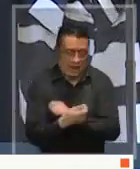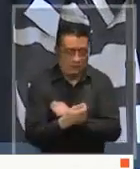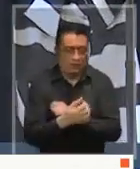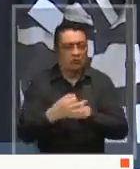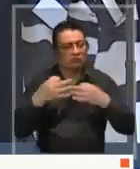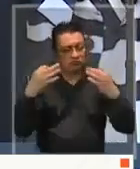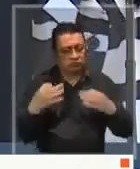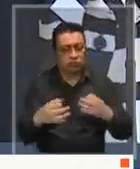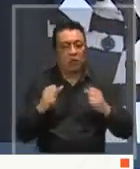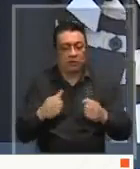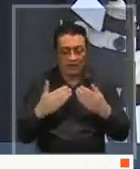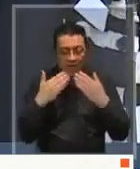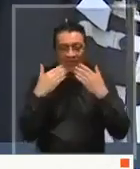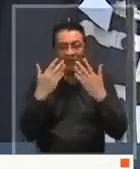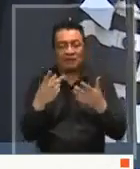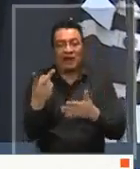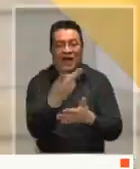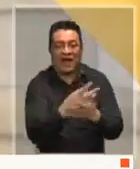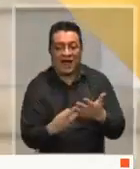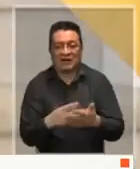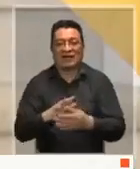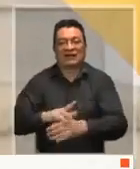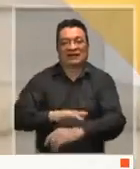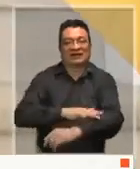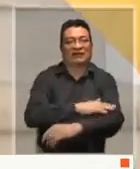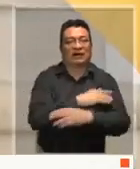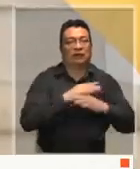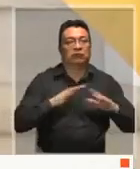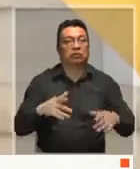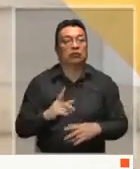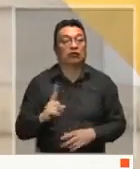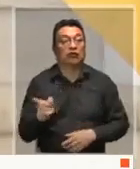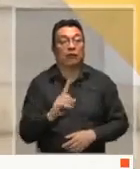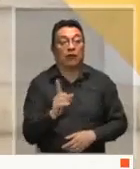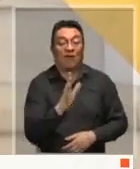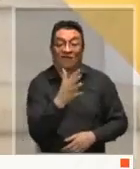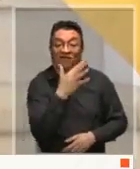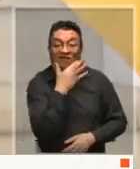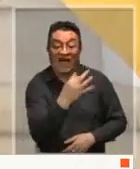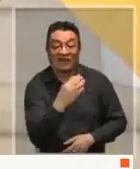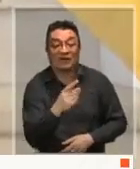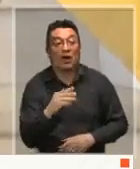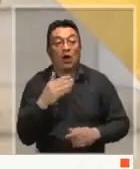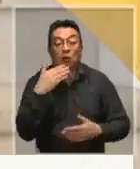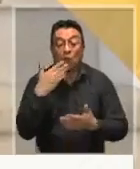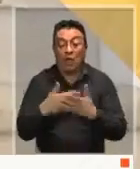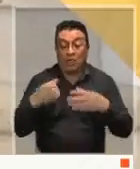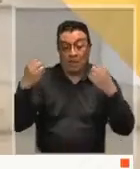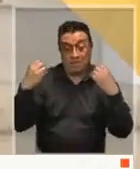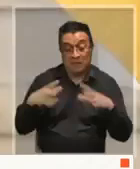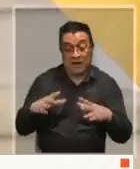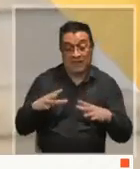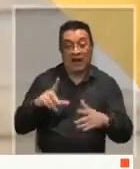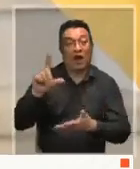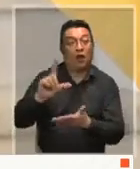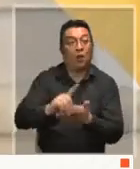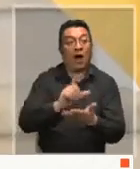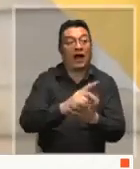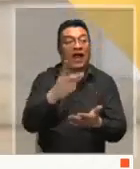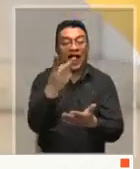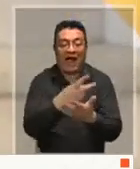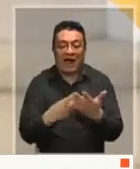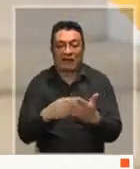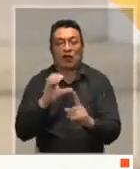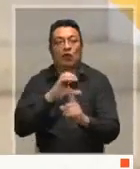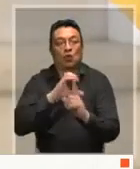la capacidad de poder brindar arte, sensibilidad. No es fácil cuando se pierden espacios para el arte, para la cultura